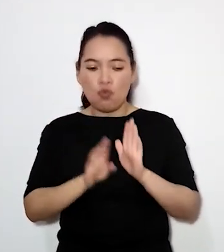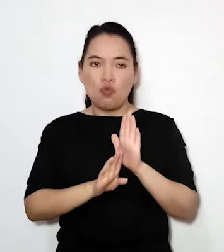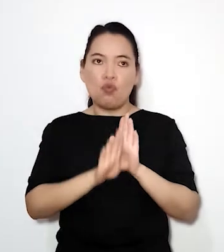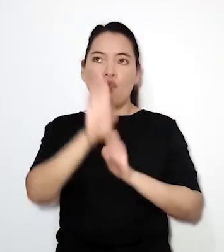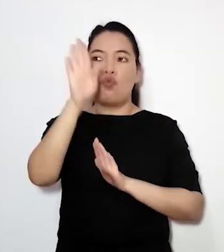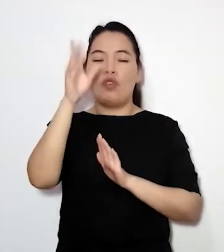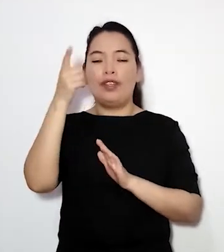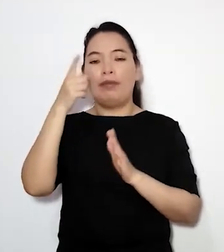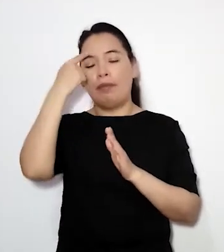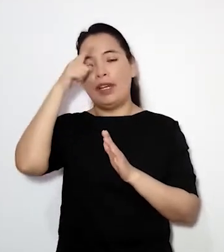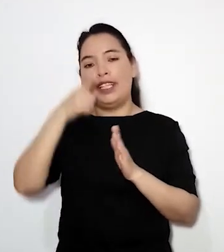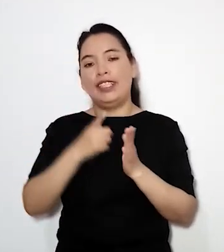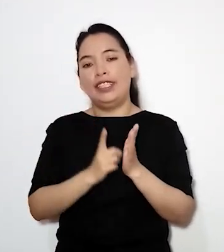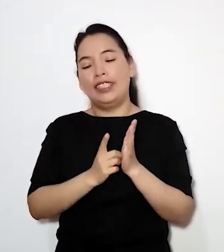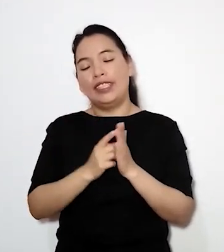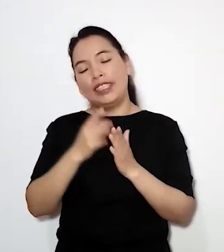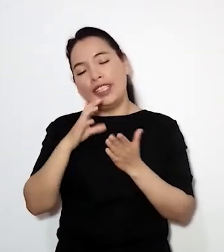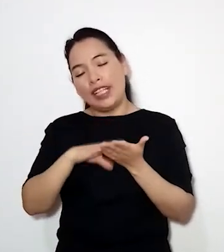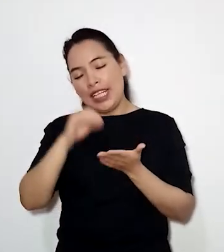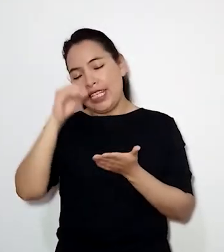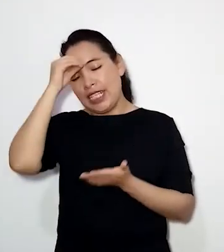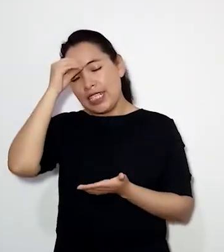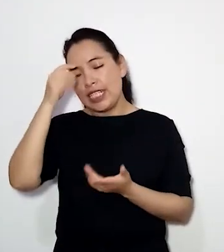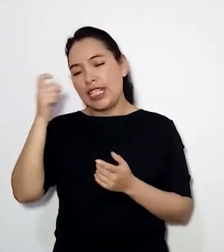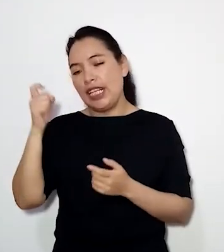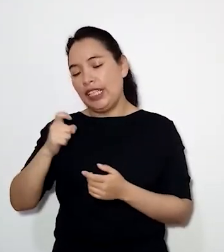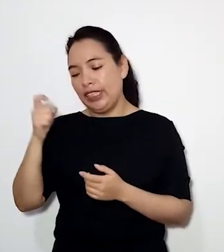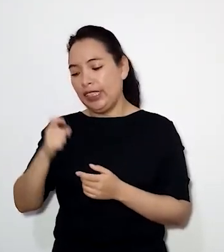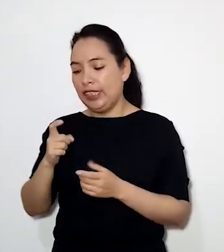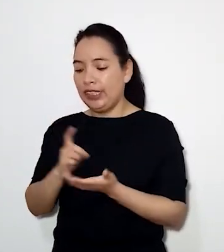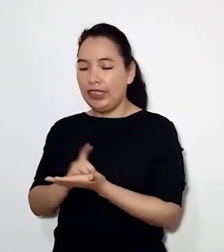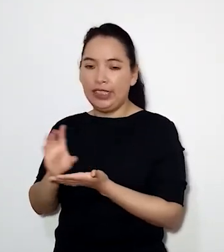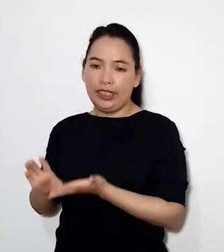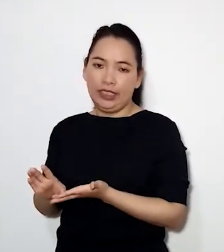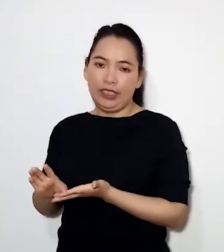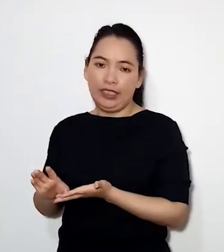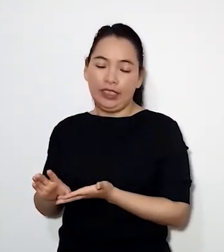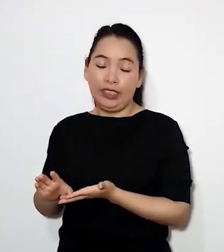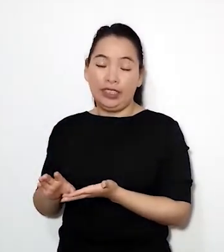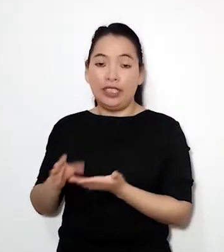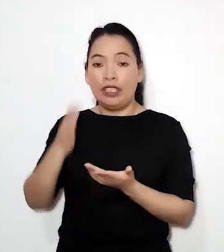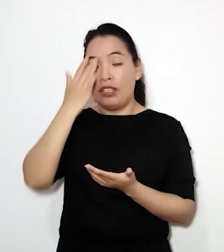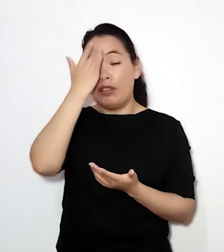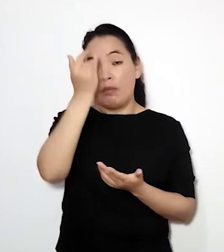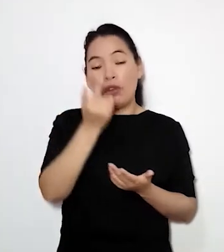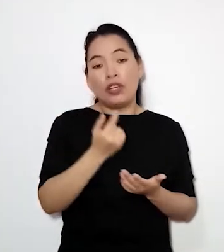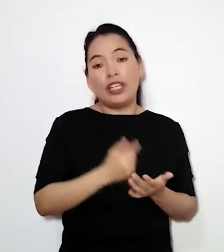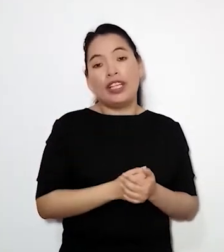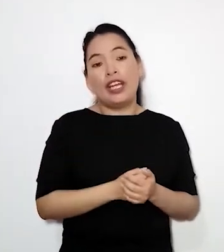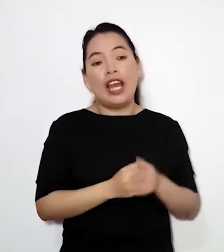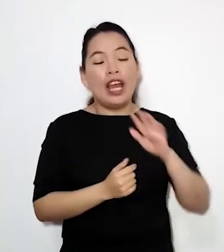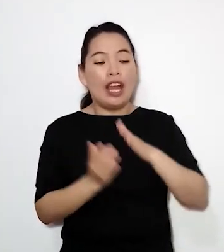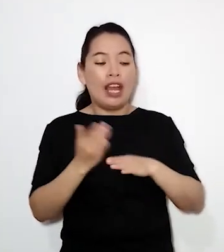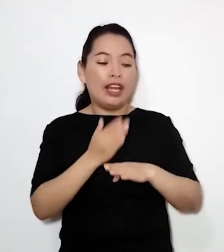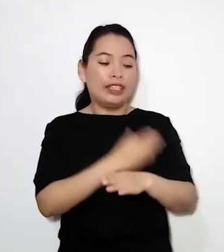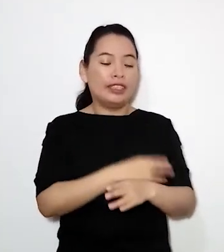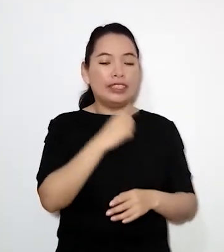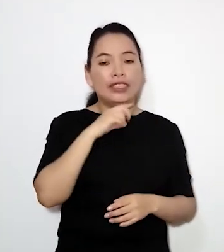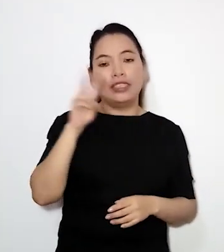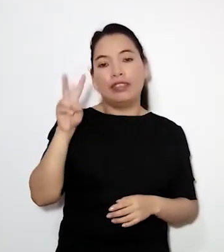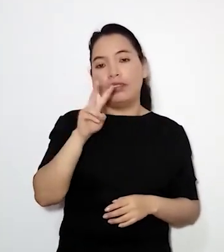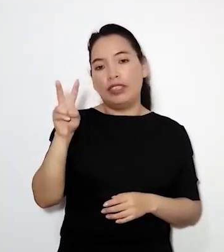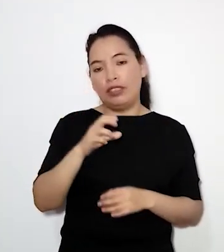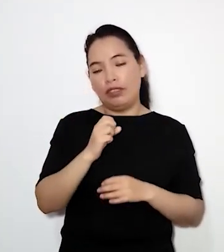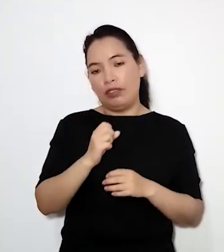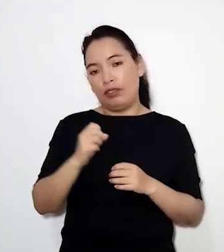estudiantes con necesidades especiales. Esto mientras que el promedio en la OCDE es del 22%, es decir, existe una